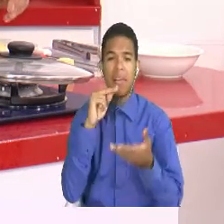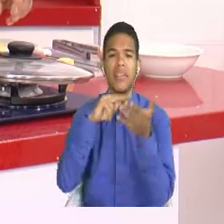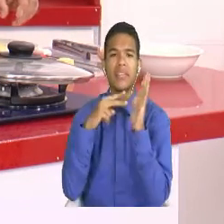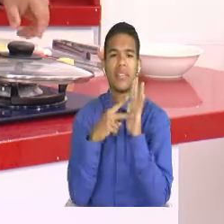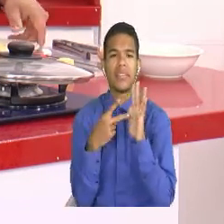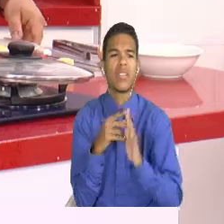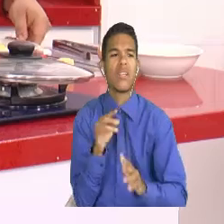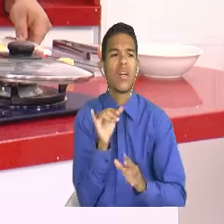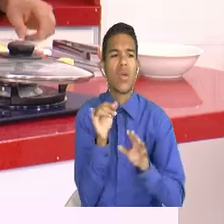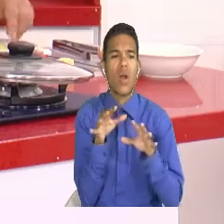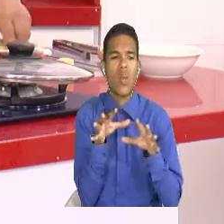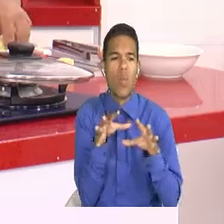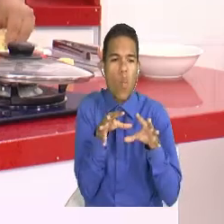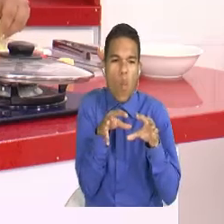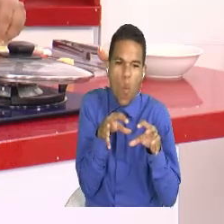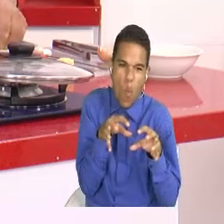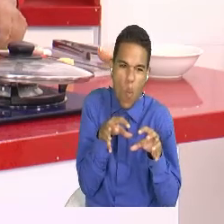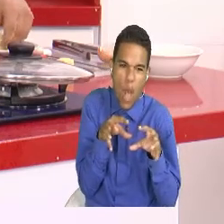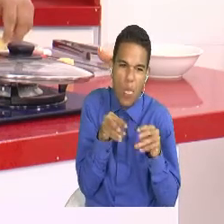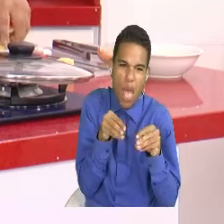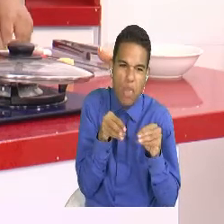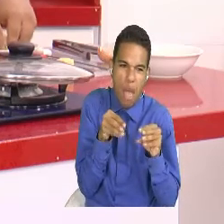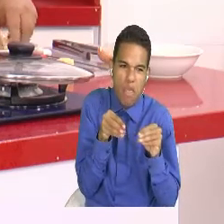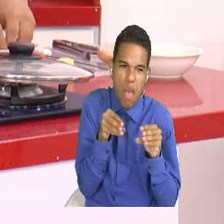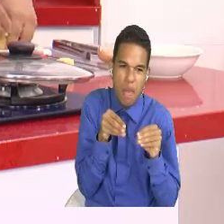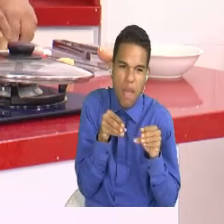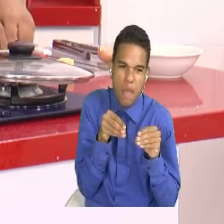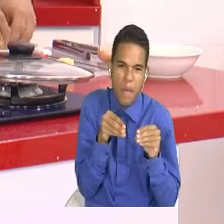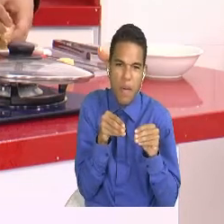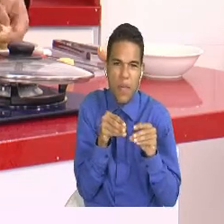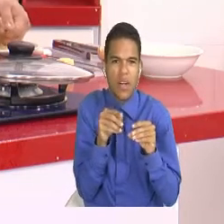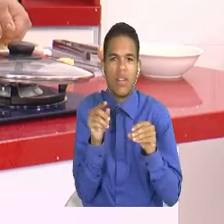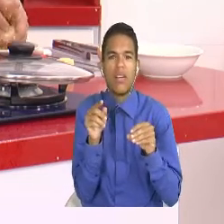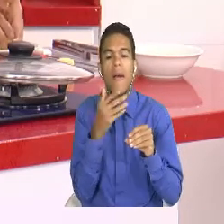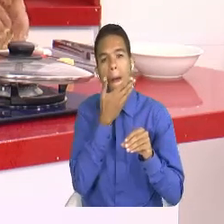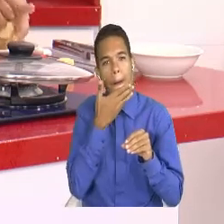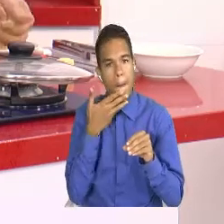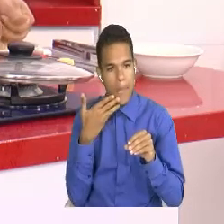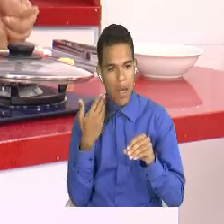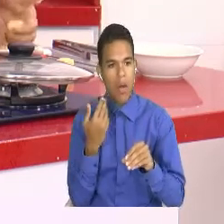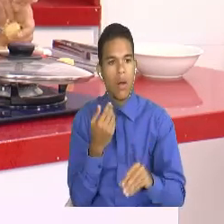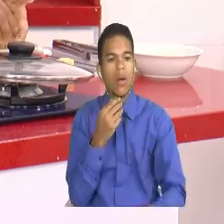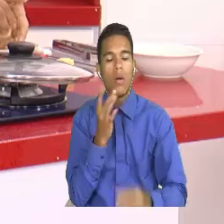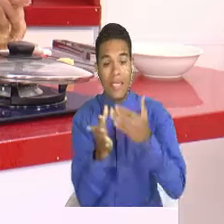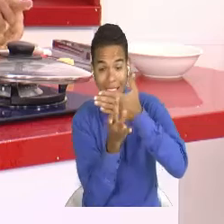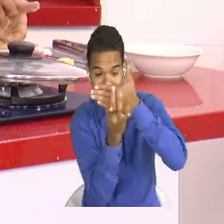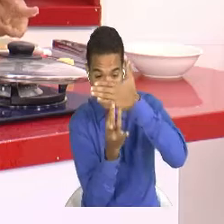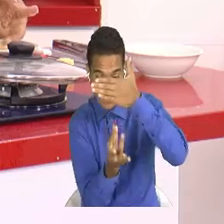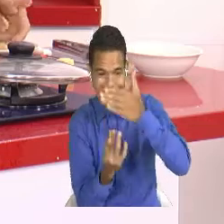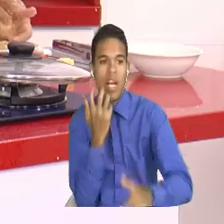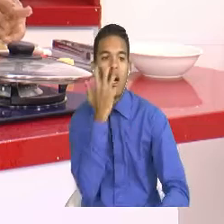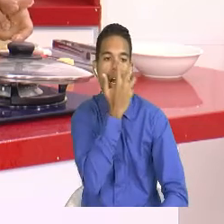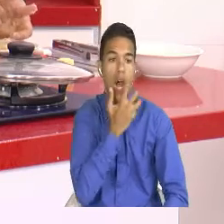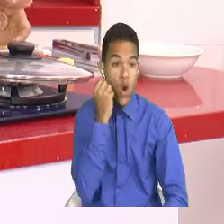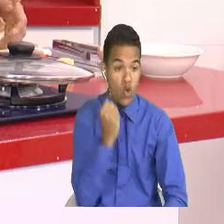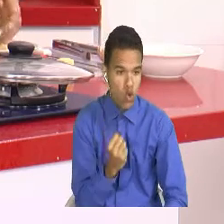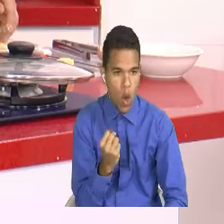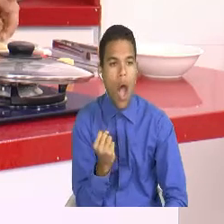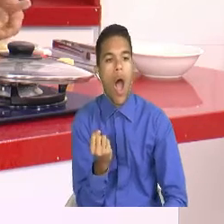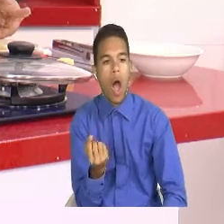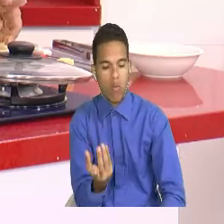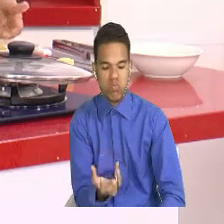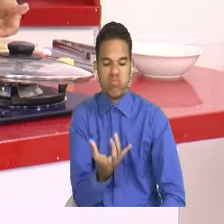enchumbe, se nos ensope, se ablande. Okay. No se va a freír de una vez, sino se va a empezar a cocinar lentamente, entonces no es recomendable.